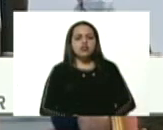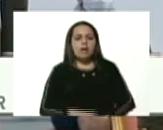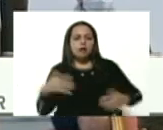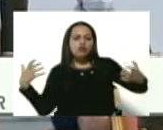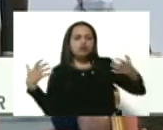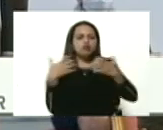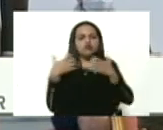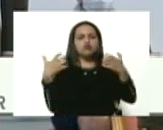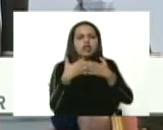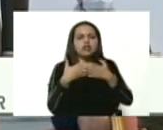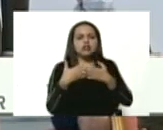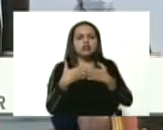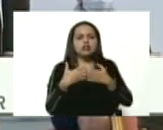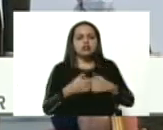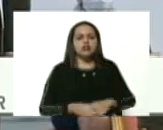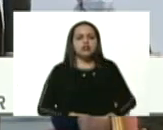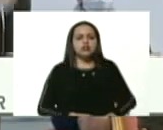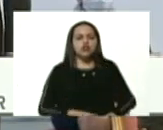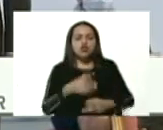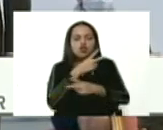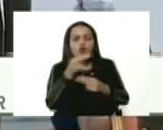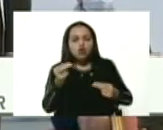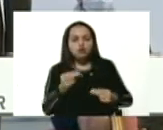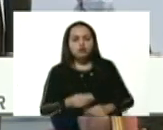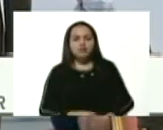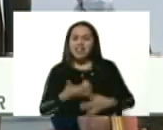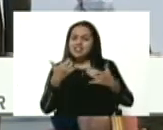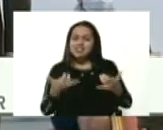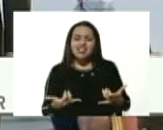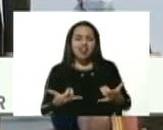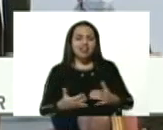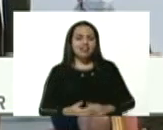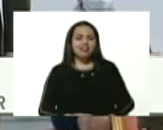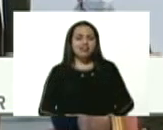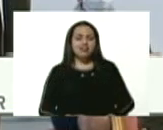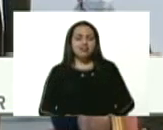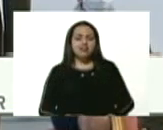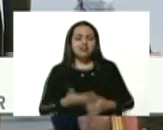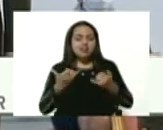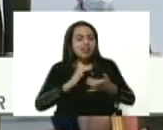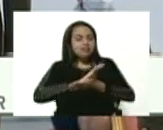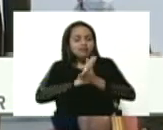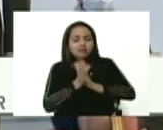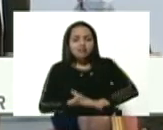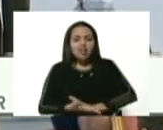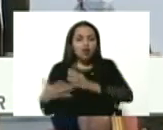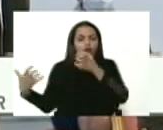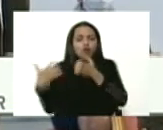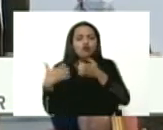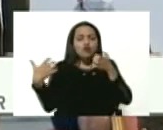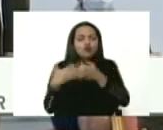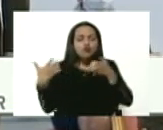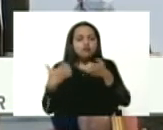Confrontación estéril no. Ya basta de una confrontación estéril.